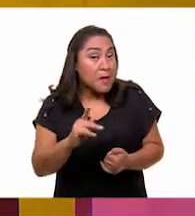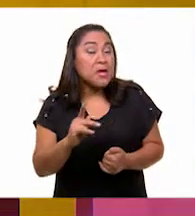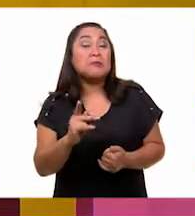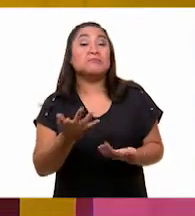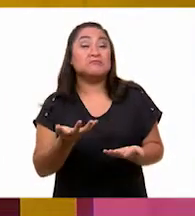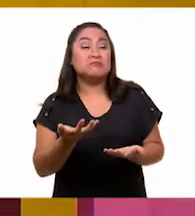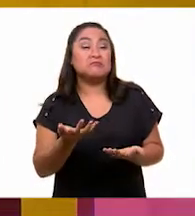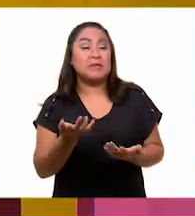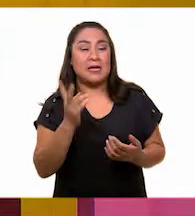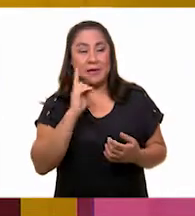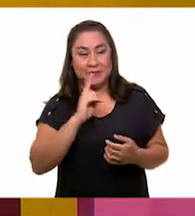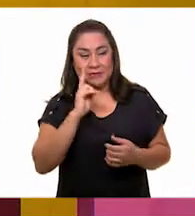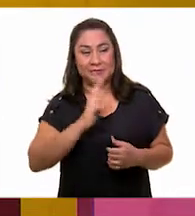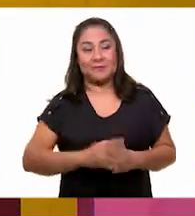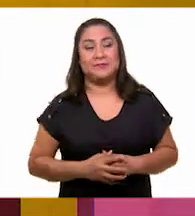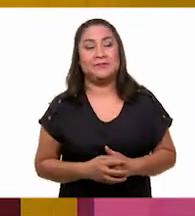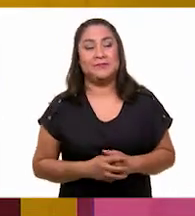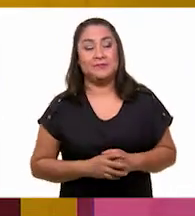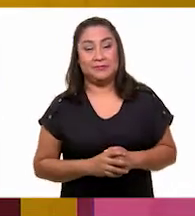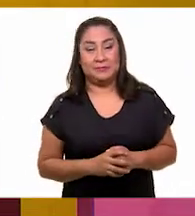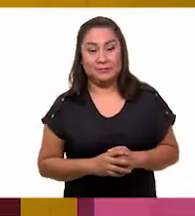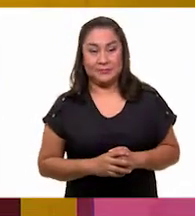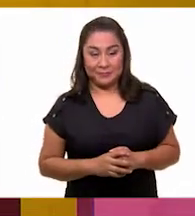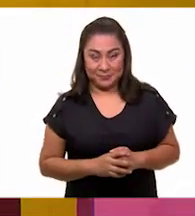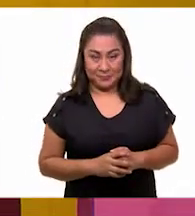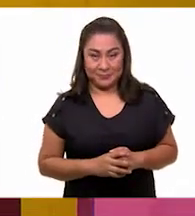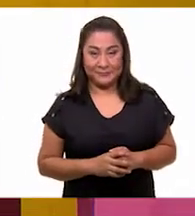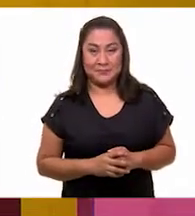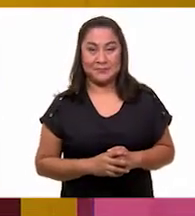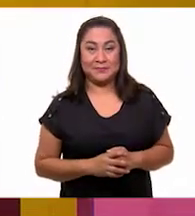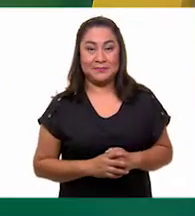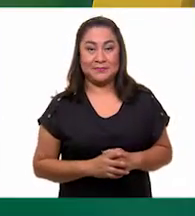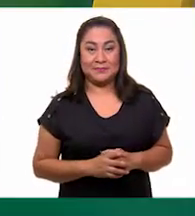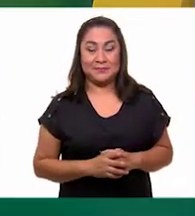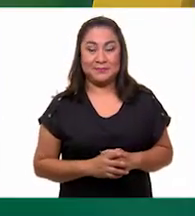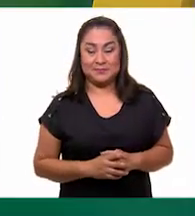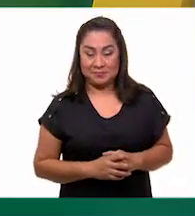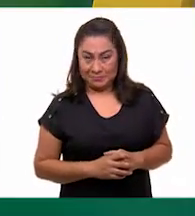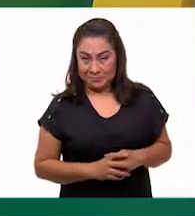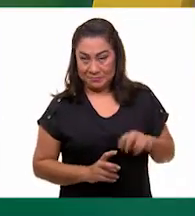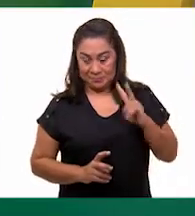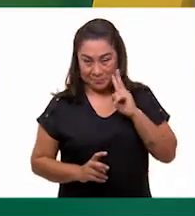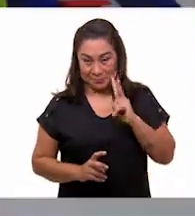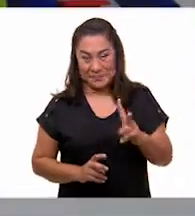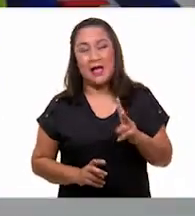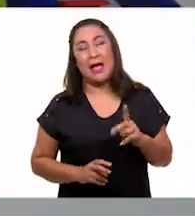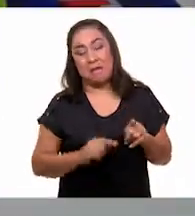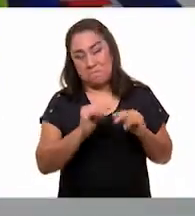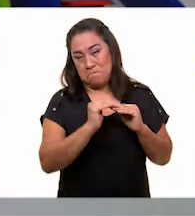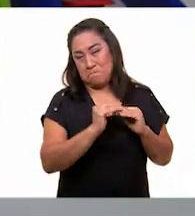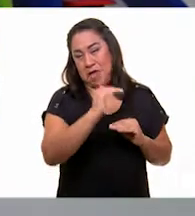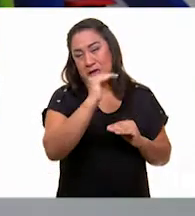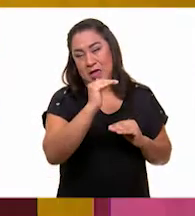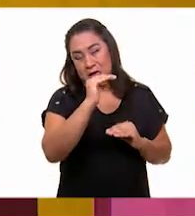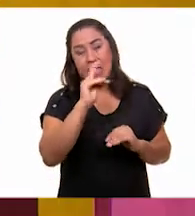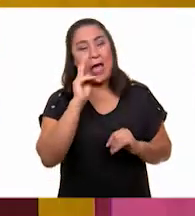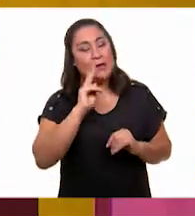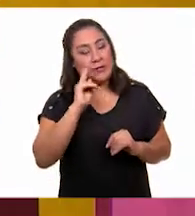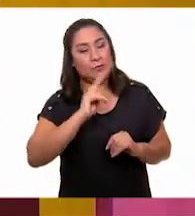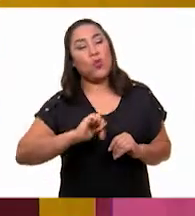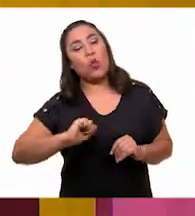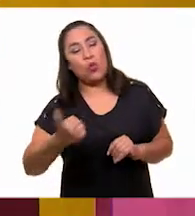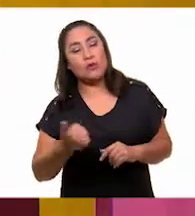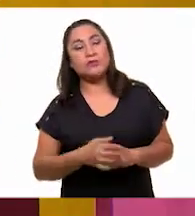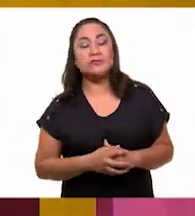vasos? Yo creo que sí. Ajá. A ver, ahí está la que yo creo que tenía un poquito más.